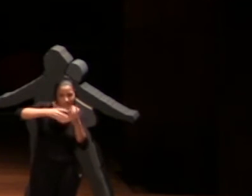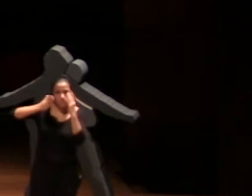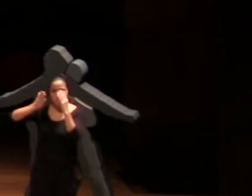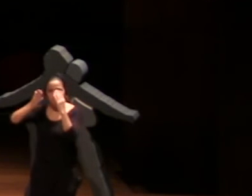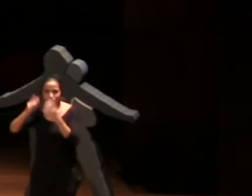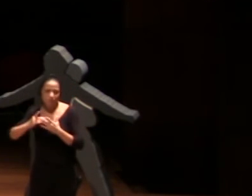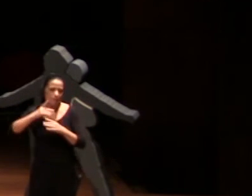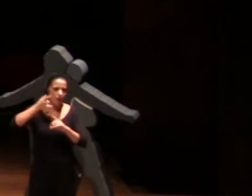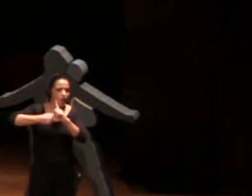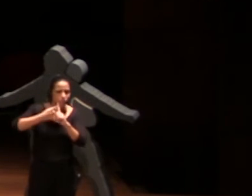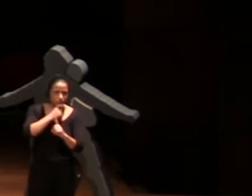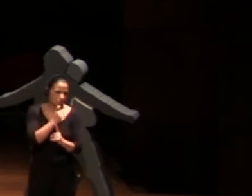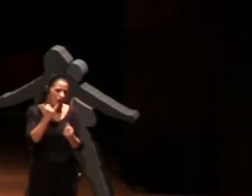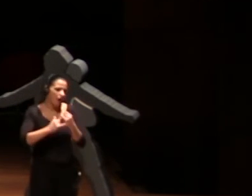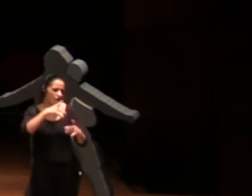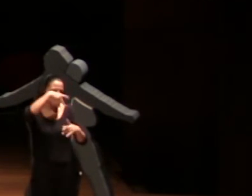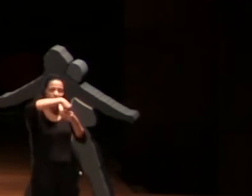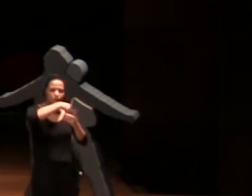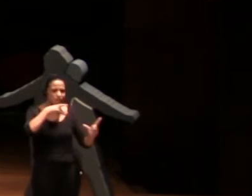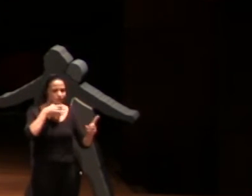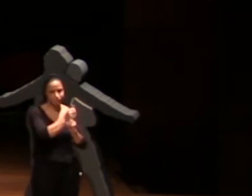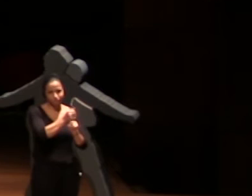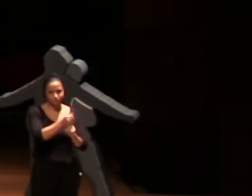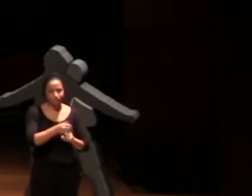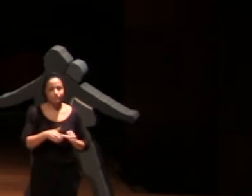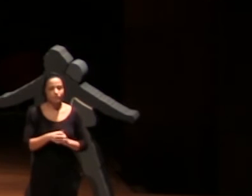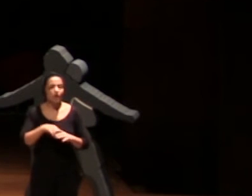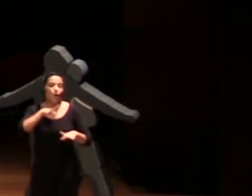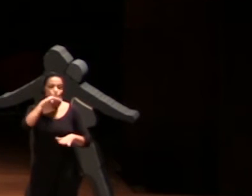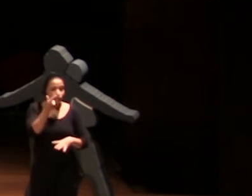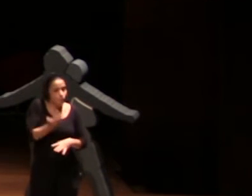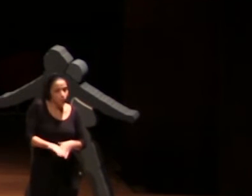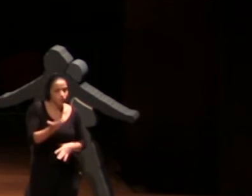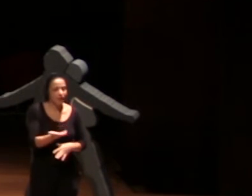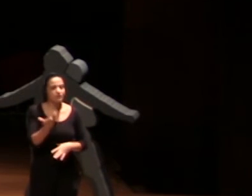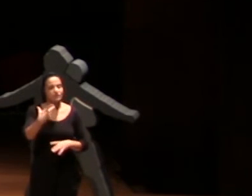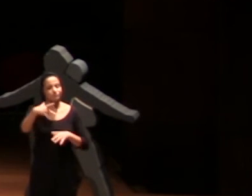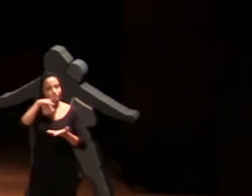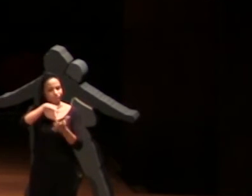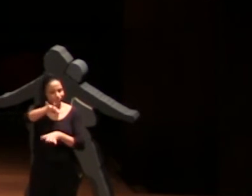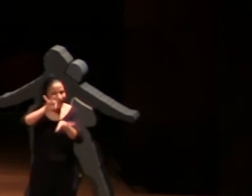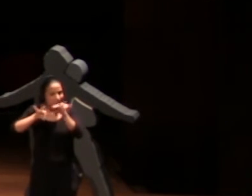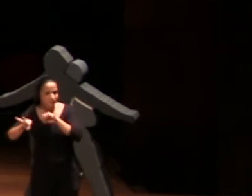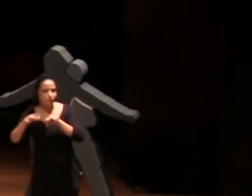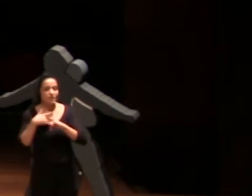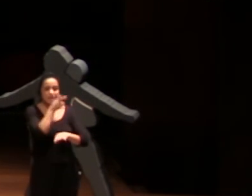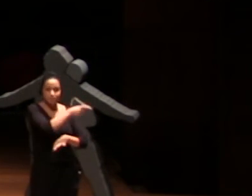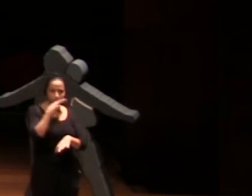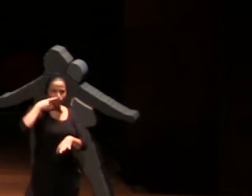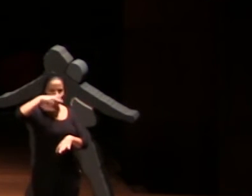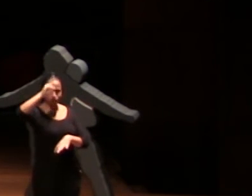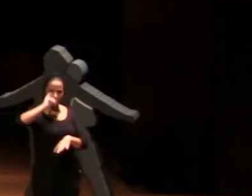eso creo que es muy interesante pues, que en la toma de decisiones siempre se cuente con los expertos